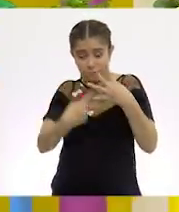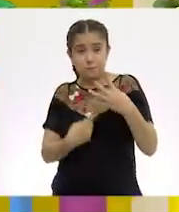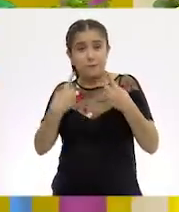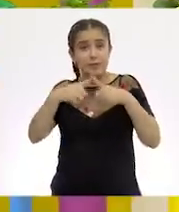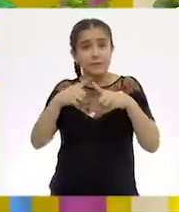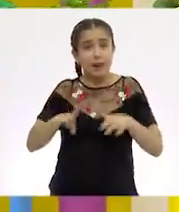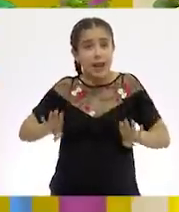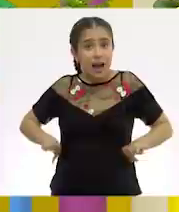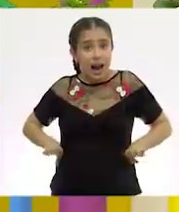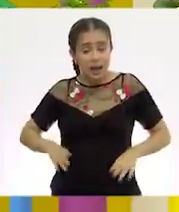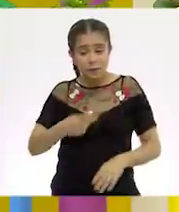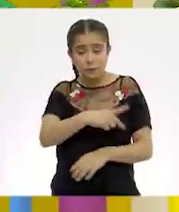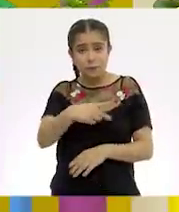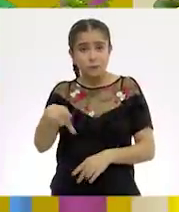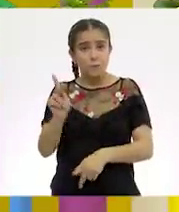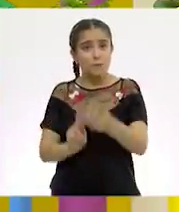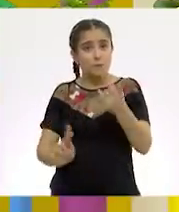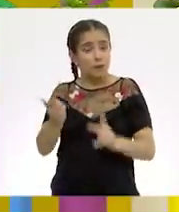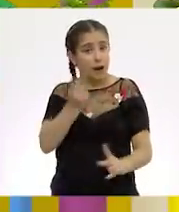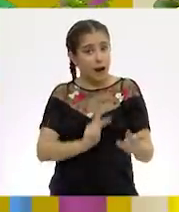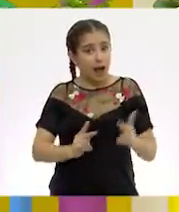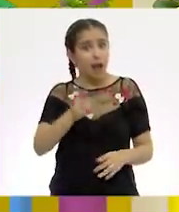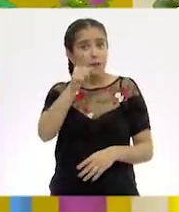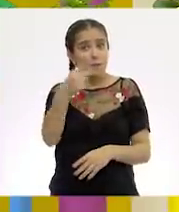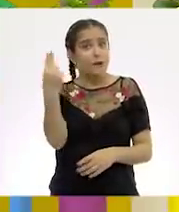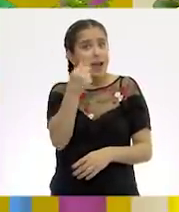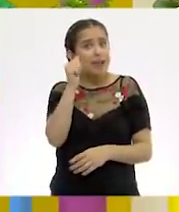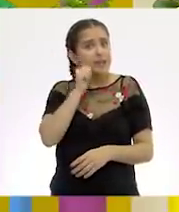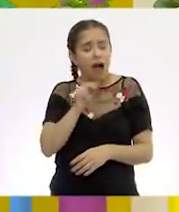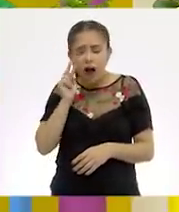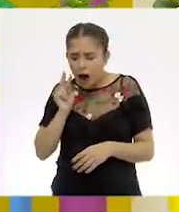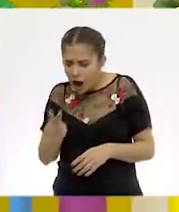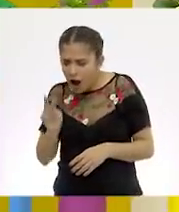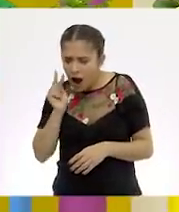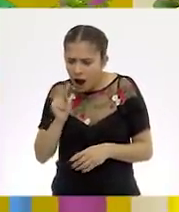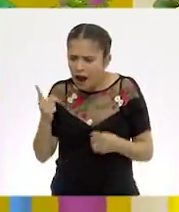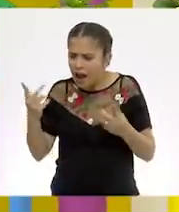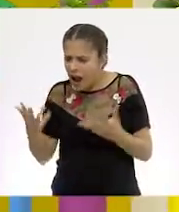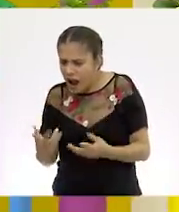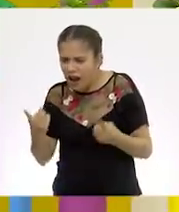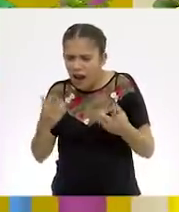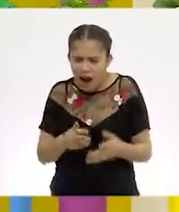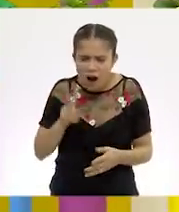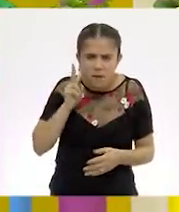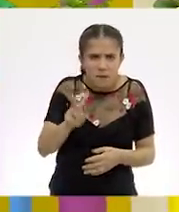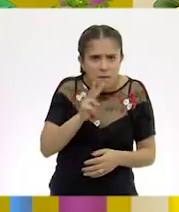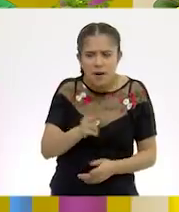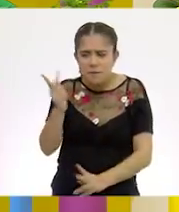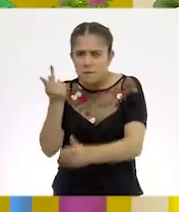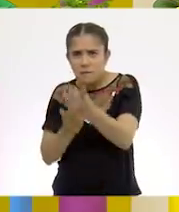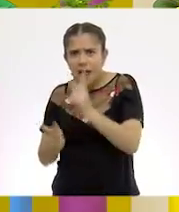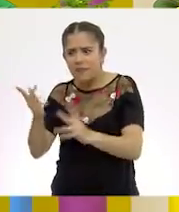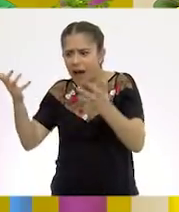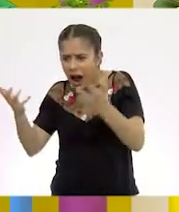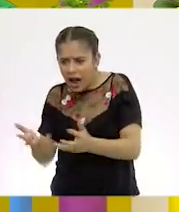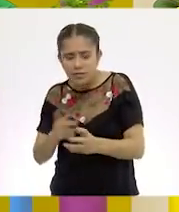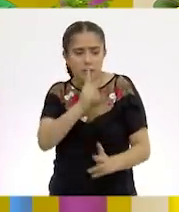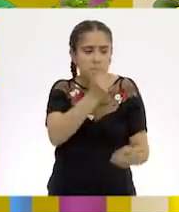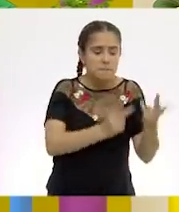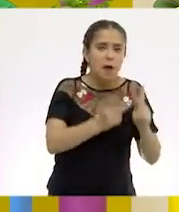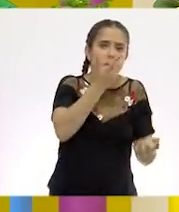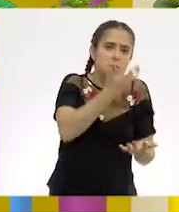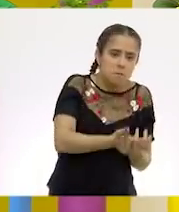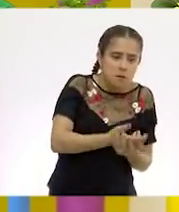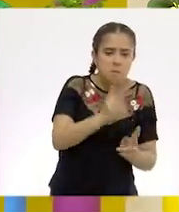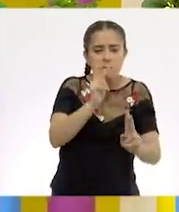pueden hacer las plantas. Necesitamos observarlas y ver qué plantas tienen más actividad que otras,